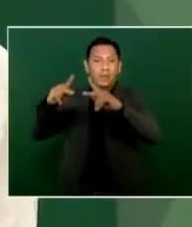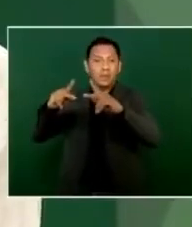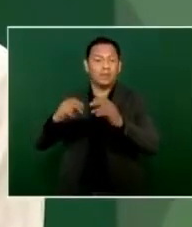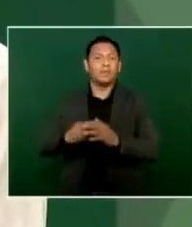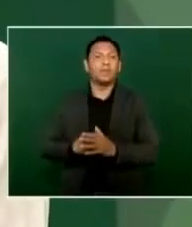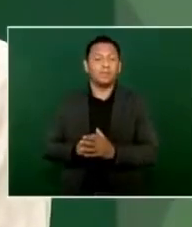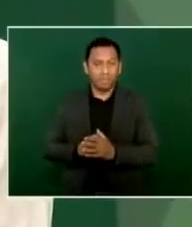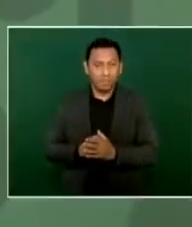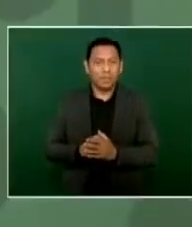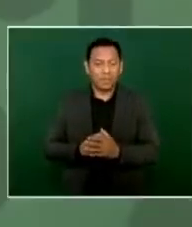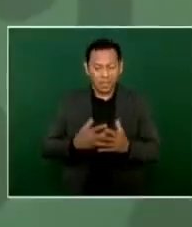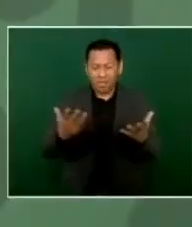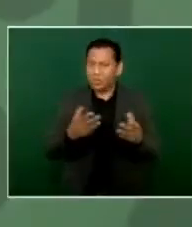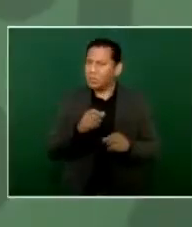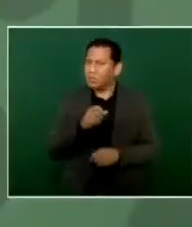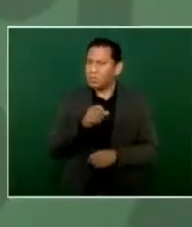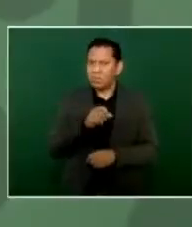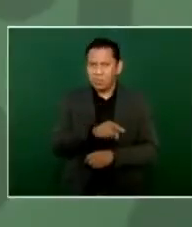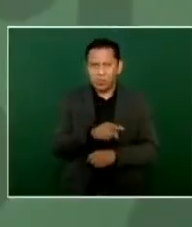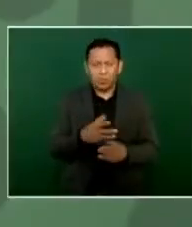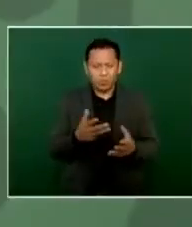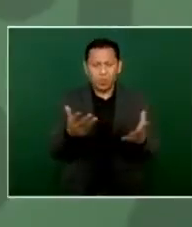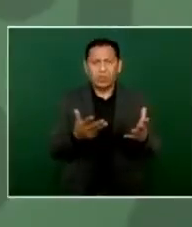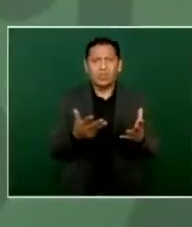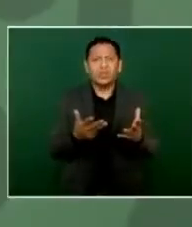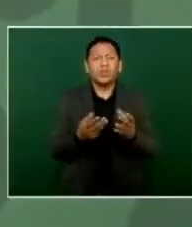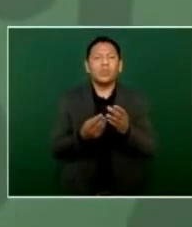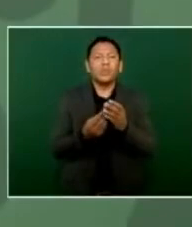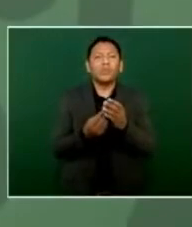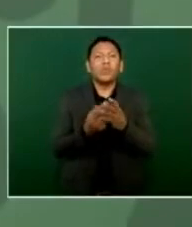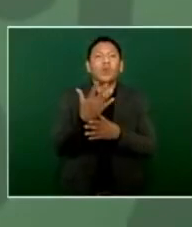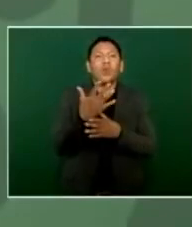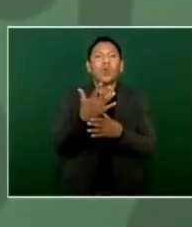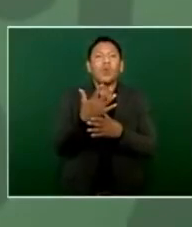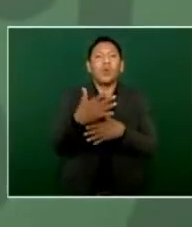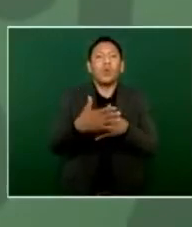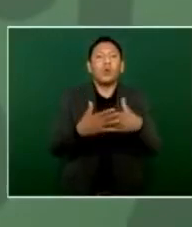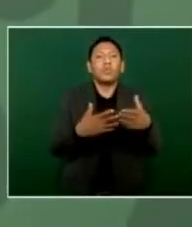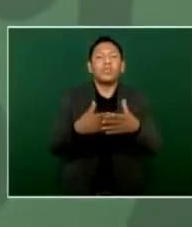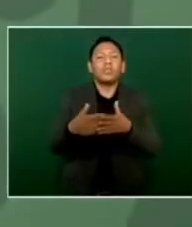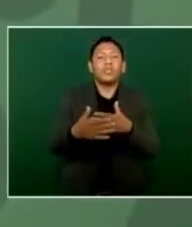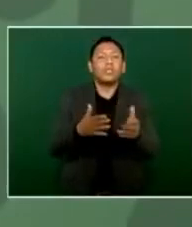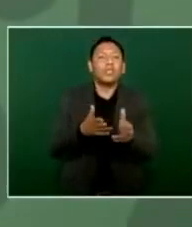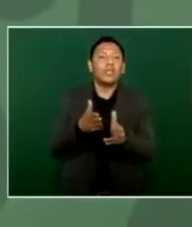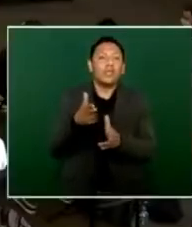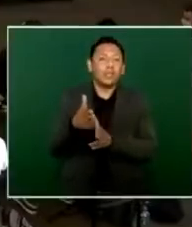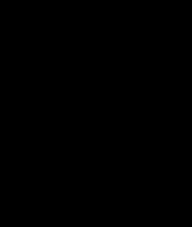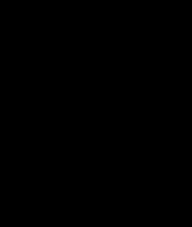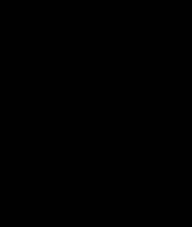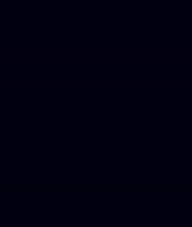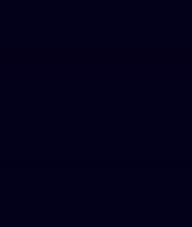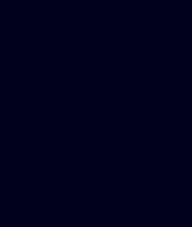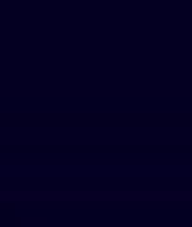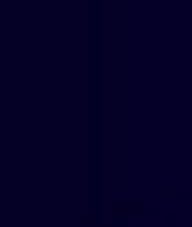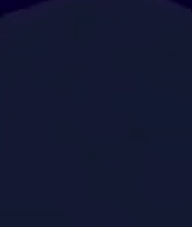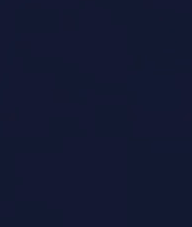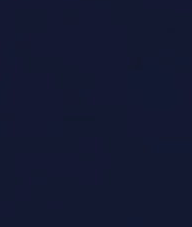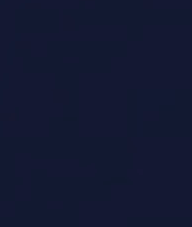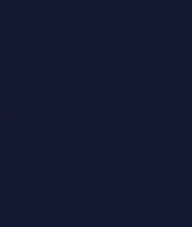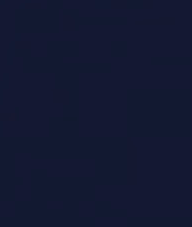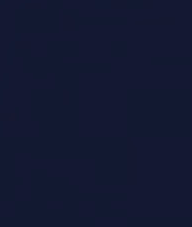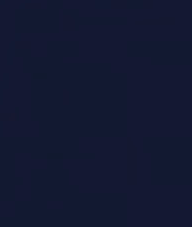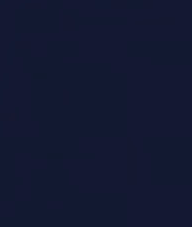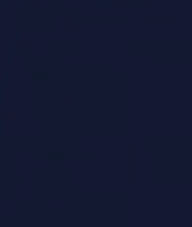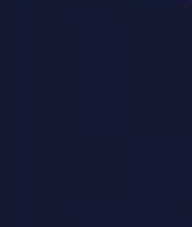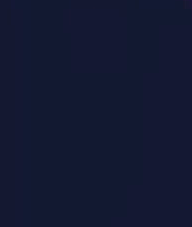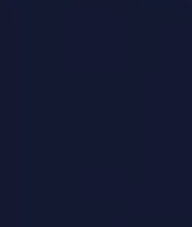apoyo al presidente, tachando de injerencista al Parlamento Europeo. La 2.